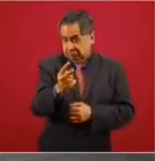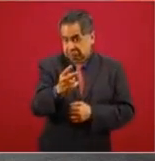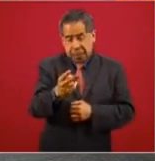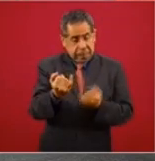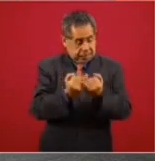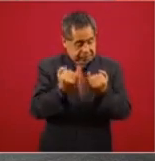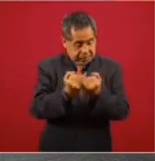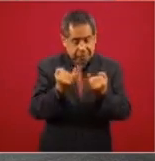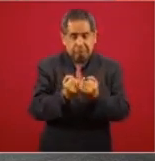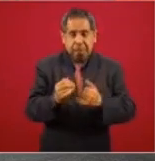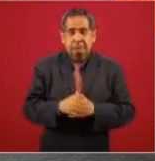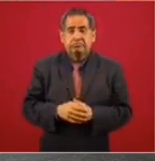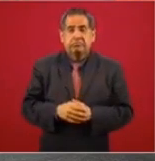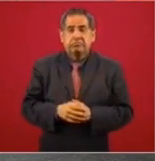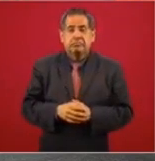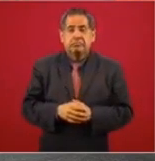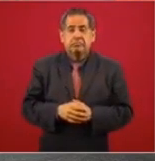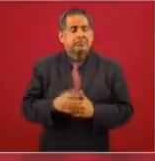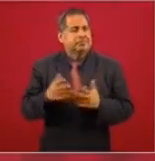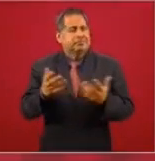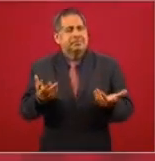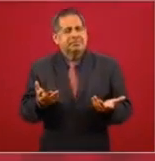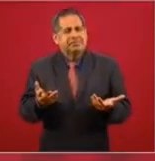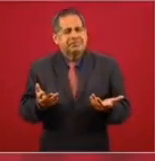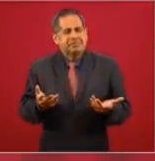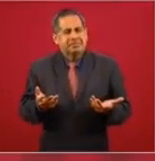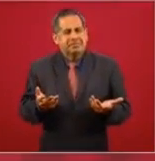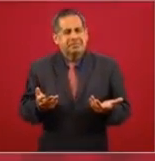asunto general. Entonces,